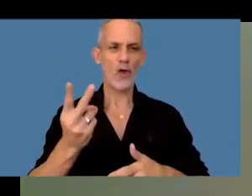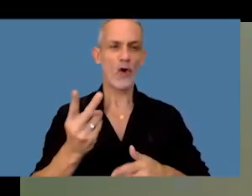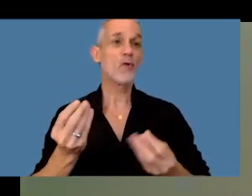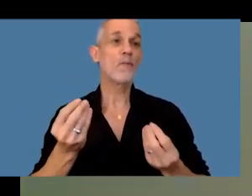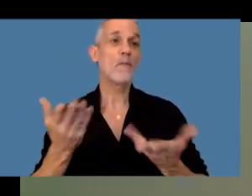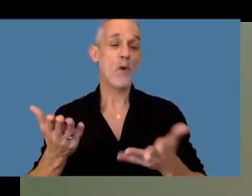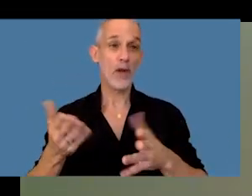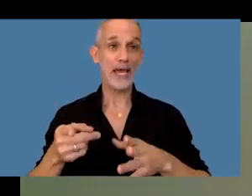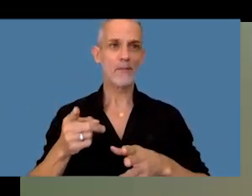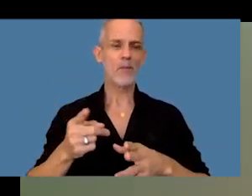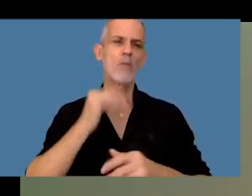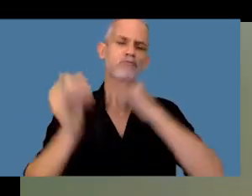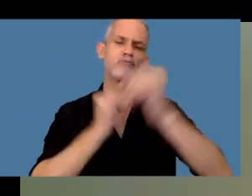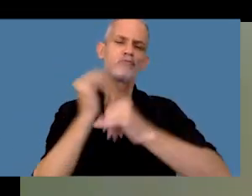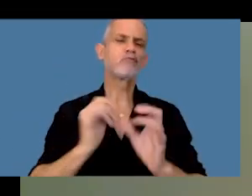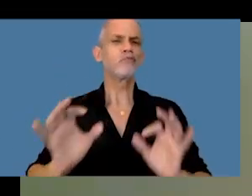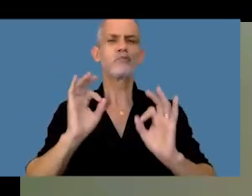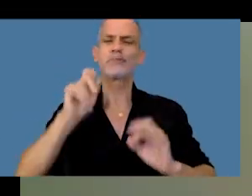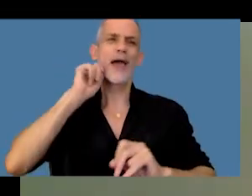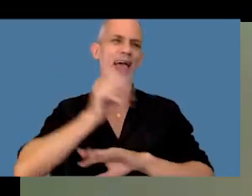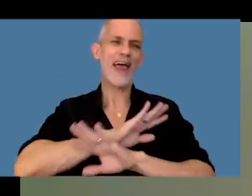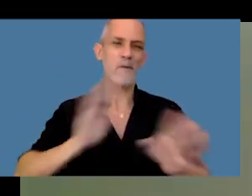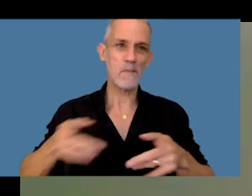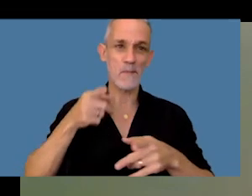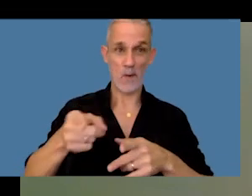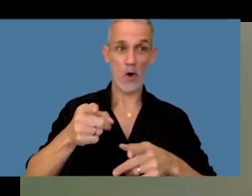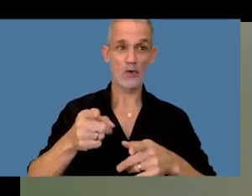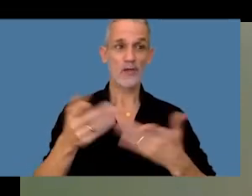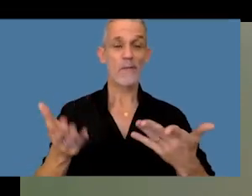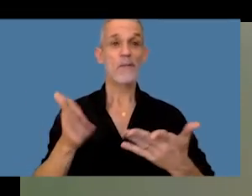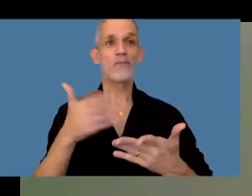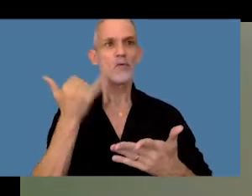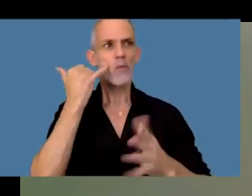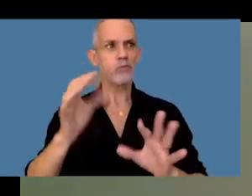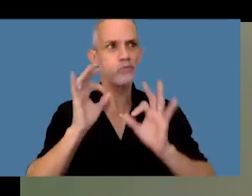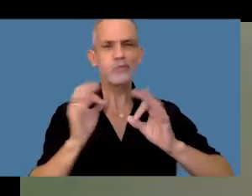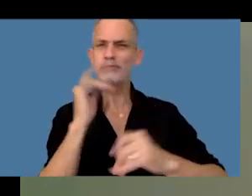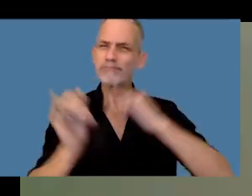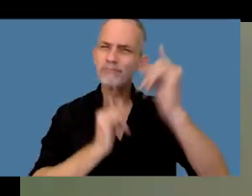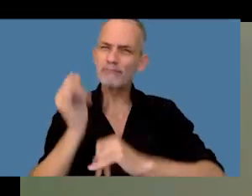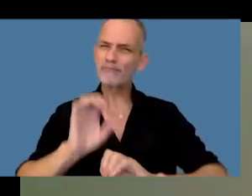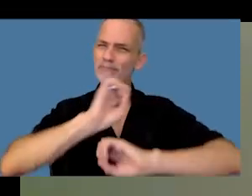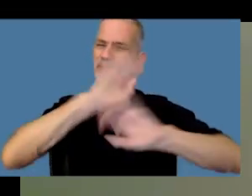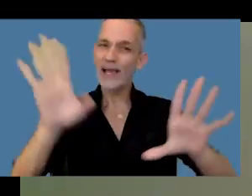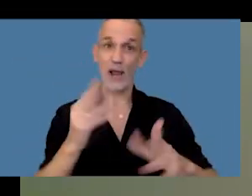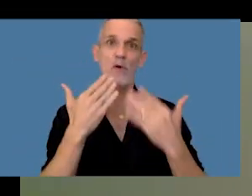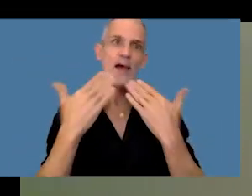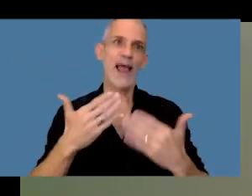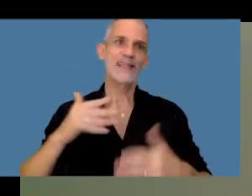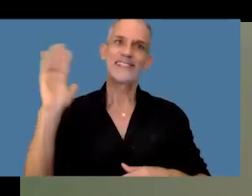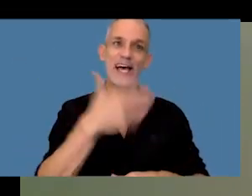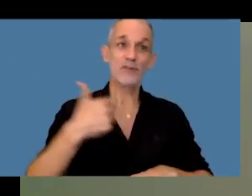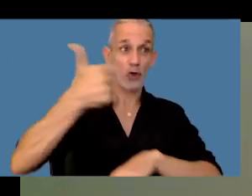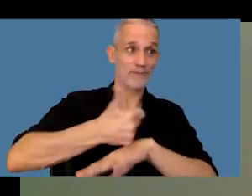por toda la exposición hermosa que hicieron, por todo lo que nos han explicado. Y bueno, agradecerles a todos los